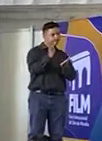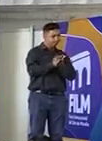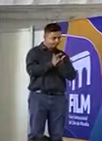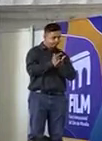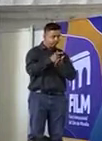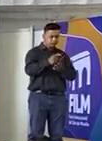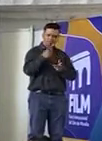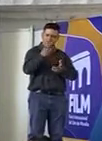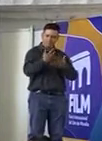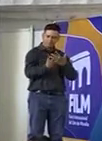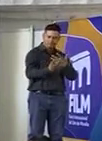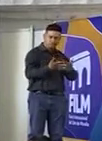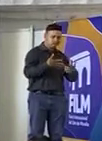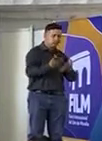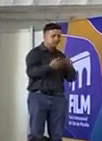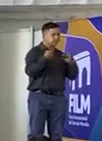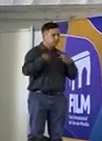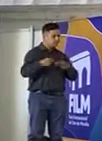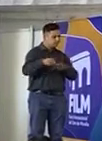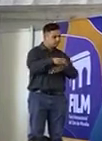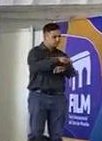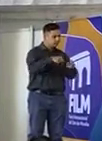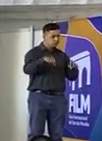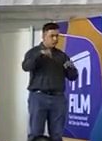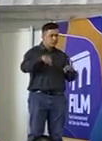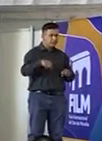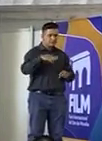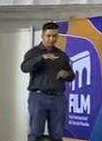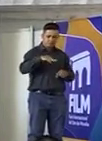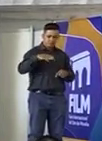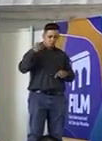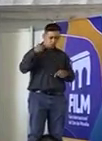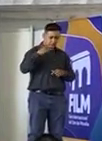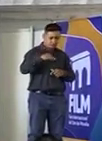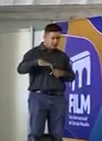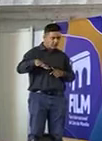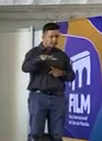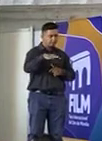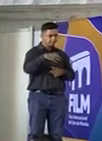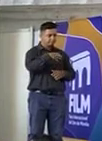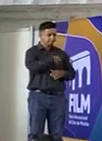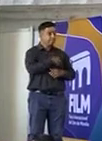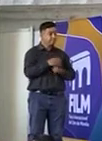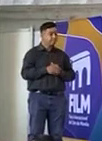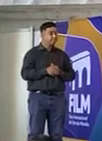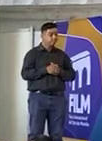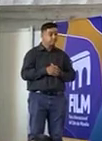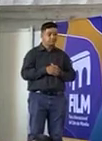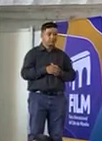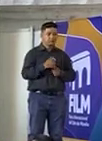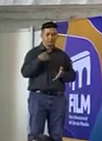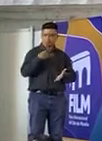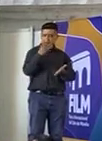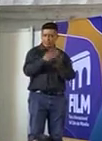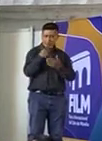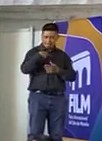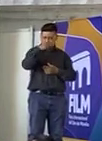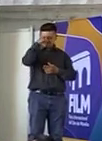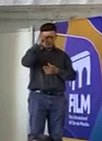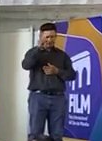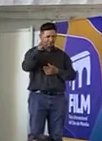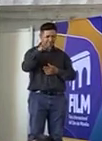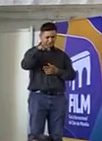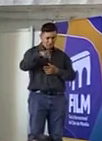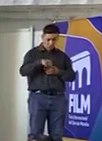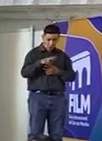manos de los transeúntes de la capital michoacana. No es un asunto menor que hoy nos convoque en